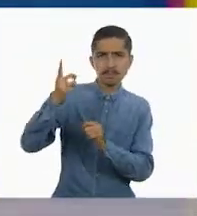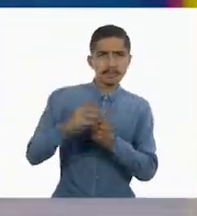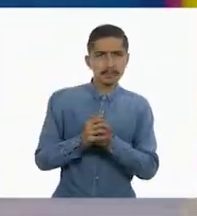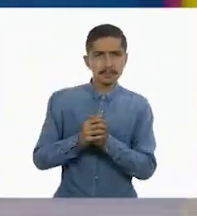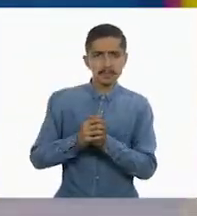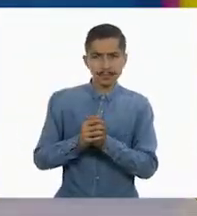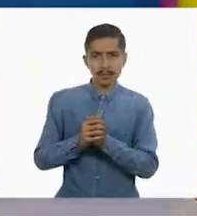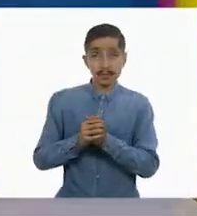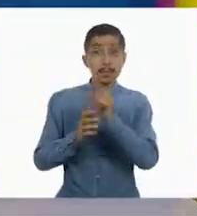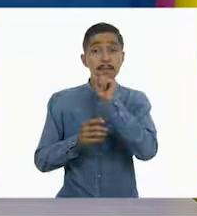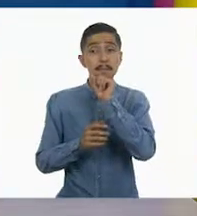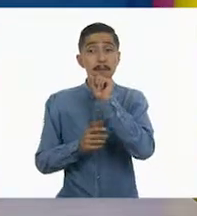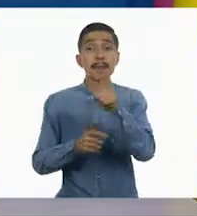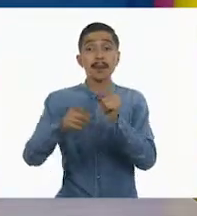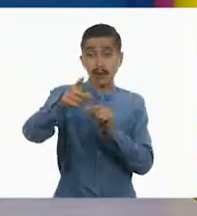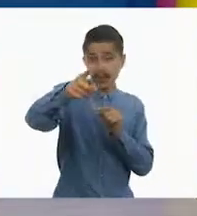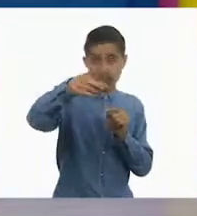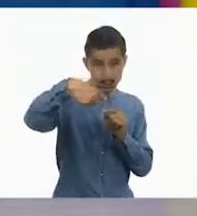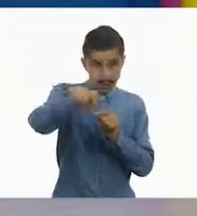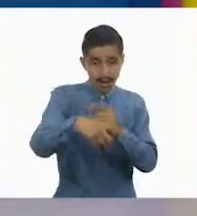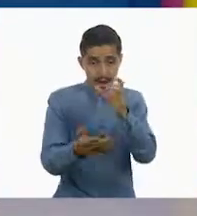Ustedes también anoten en su libreta.